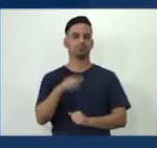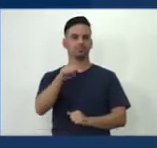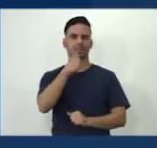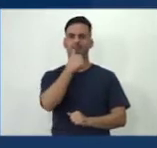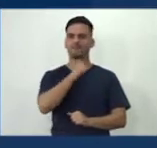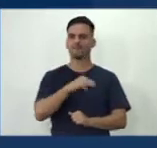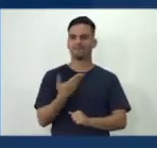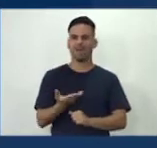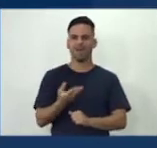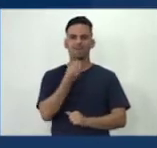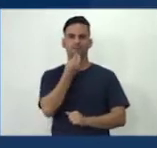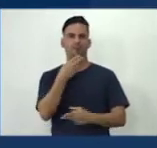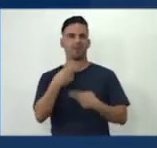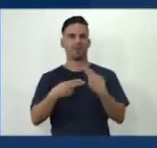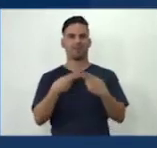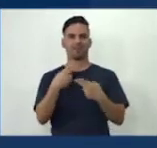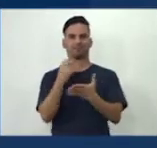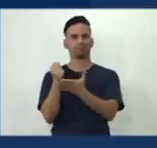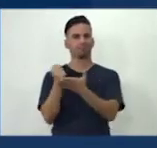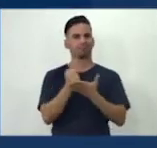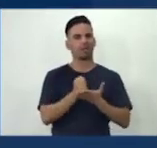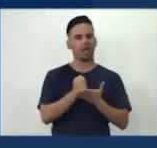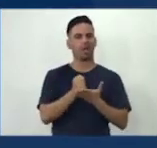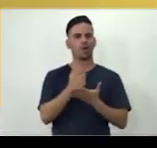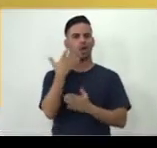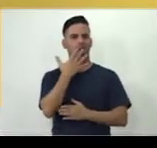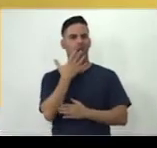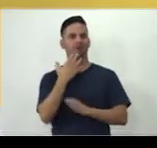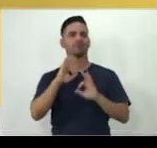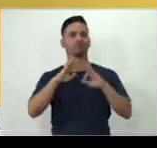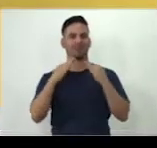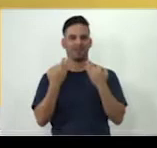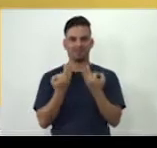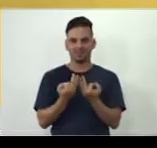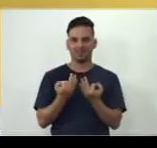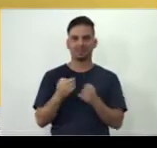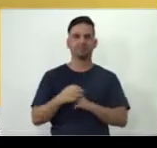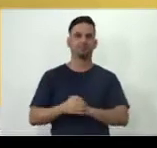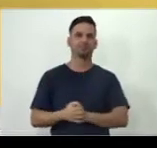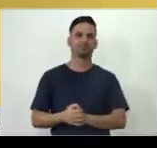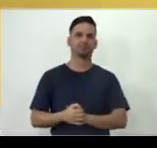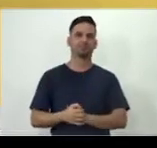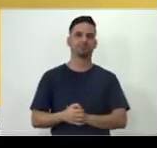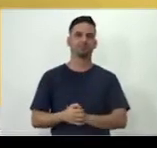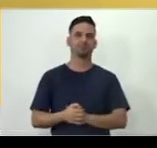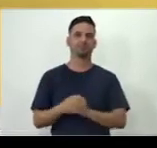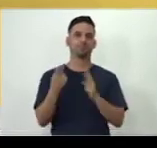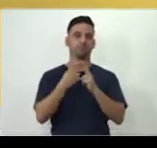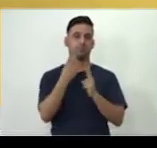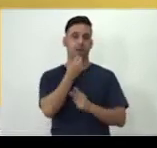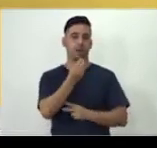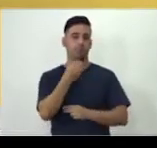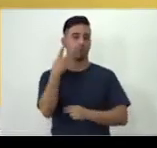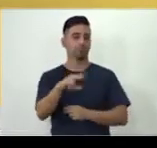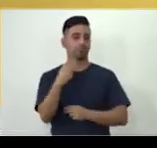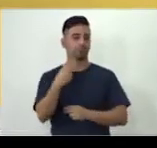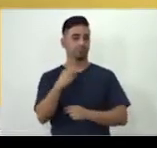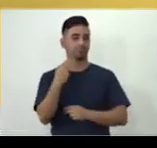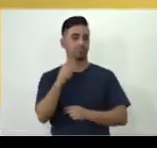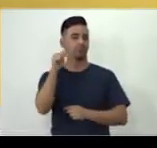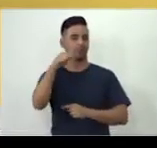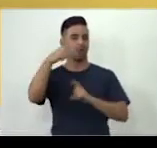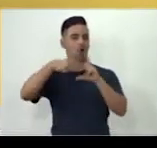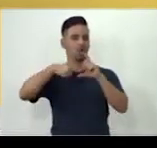Ejercicio fácil que podemos hacer con la ayuda en la casa de nuestra familia para poder sistematizar